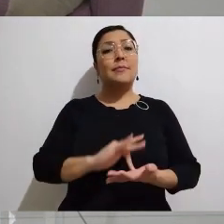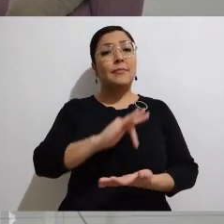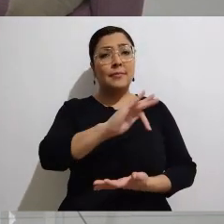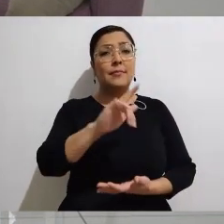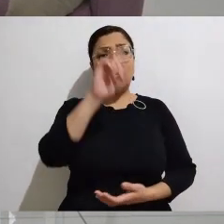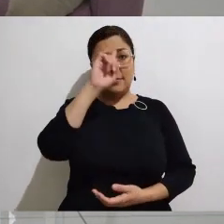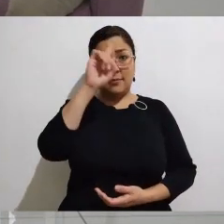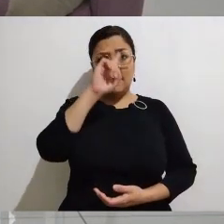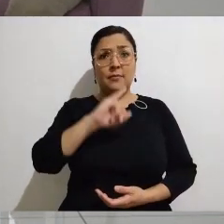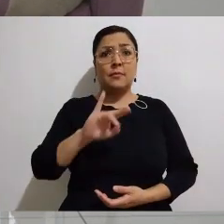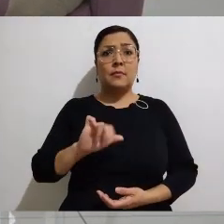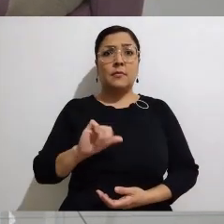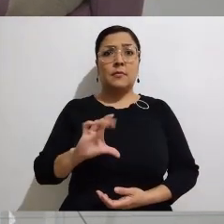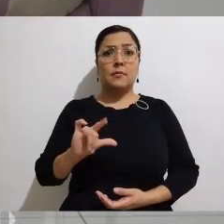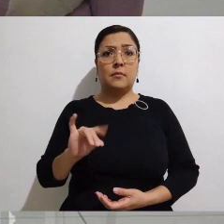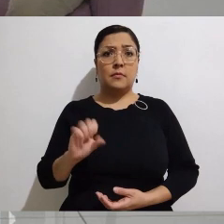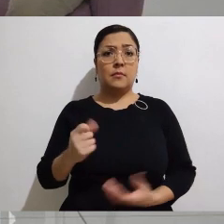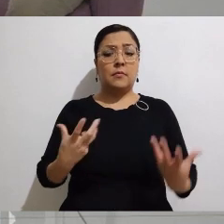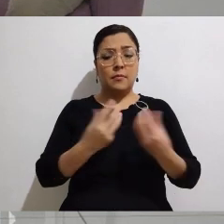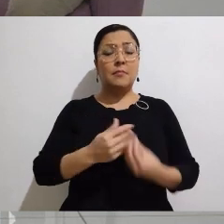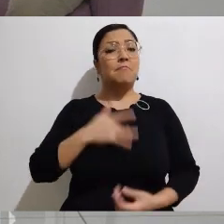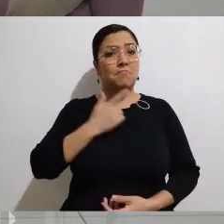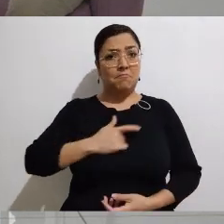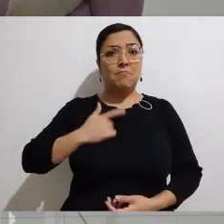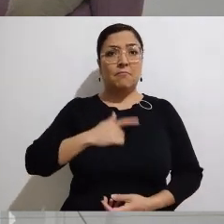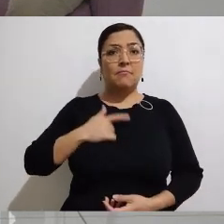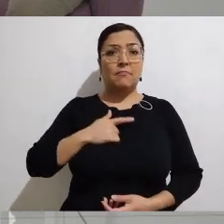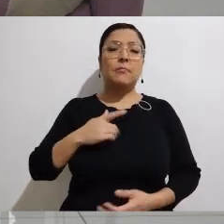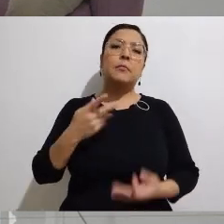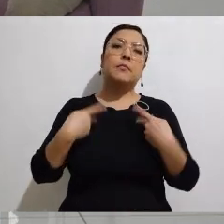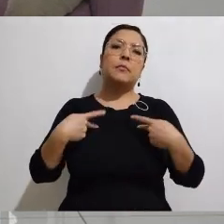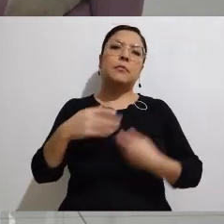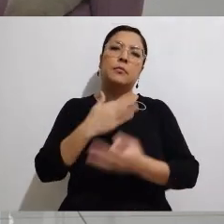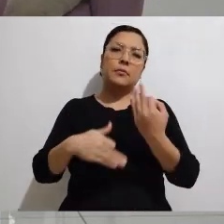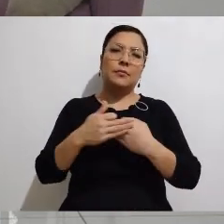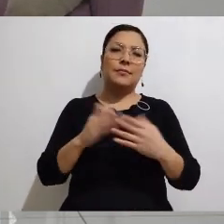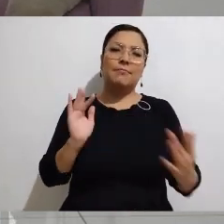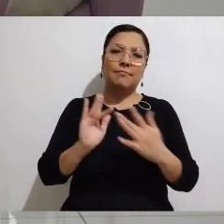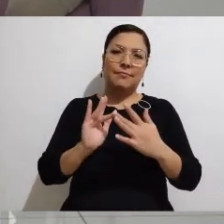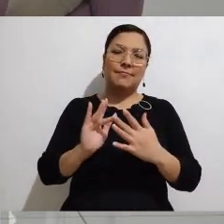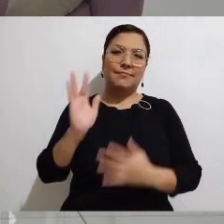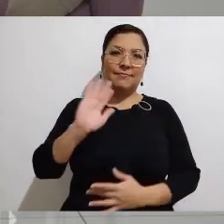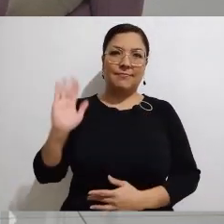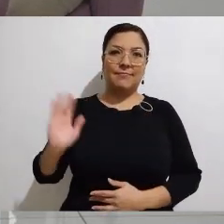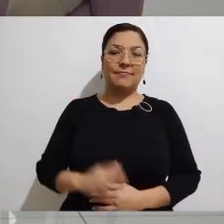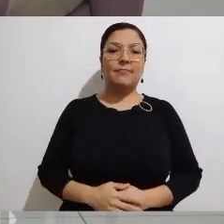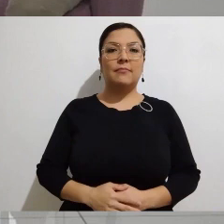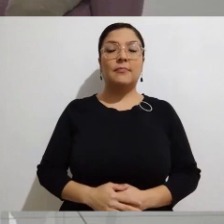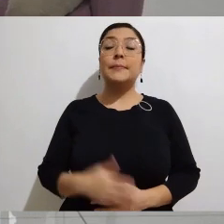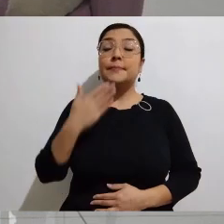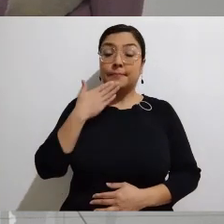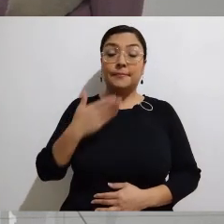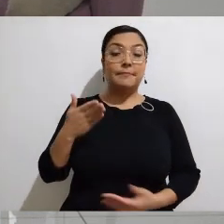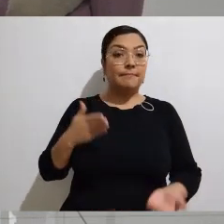estar contigo aquí y aprovecho para saludar a todas las personas que nos escuchan o nos están viendo. Pues bueno, vamos a entrar